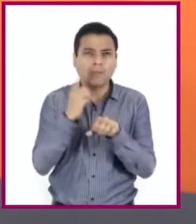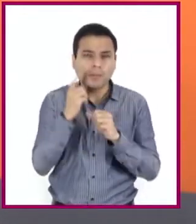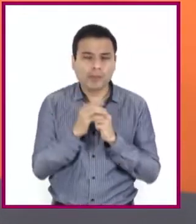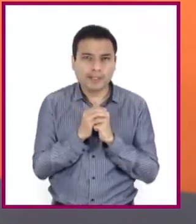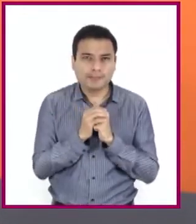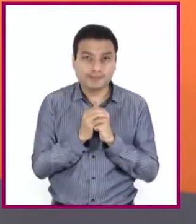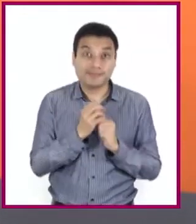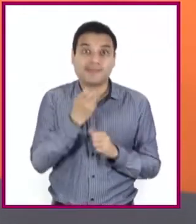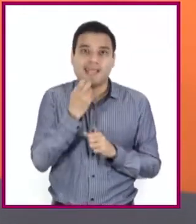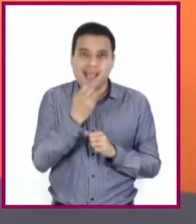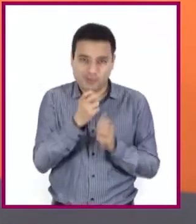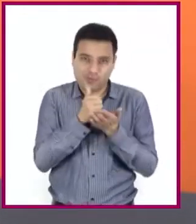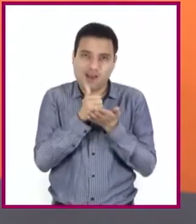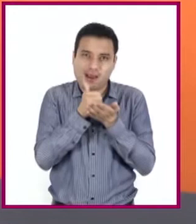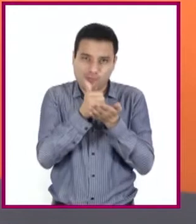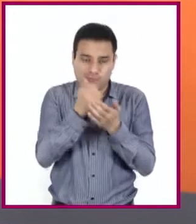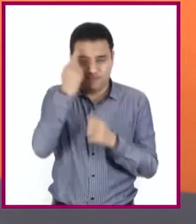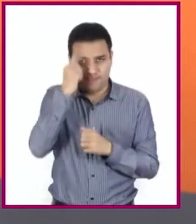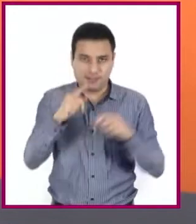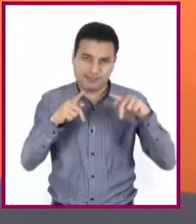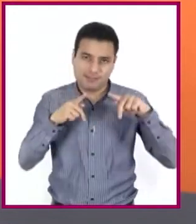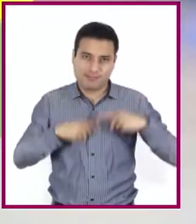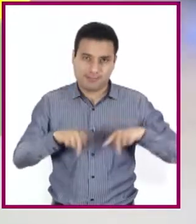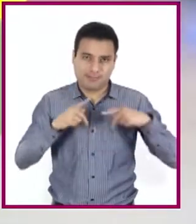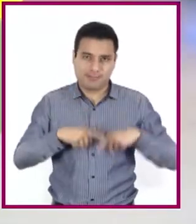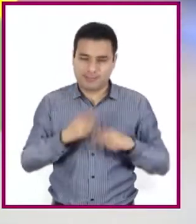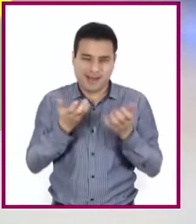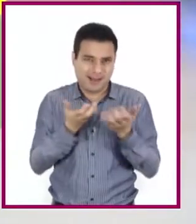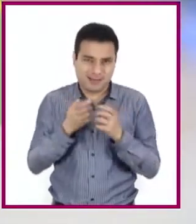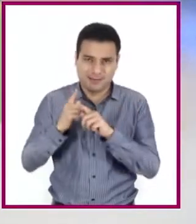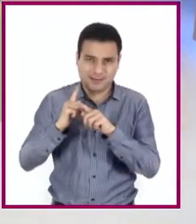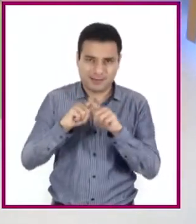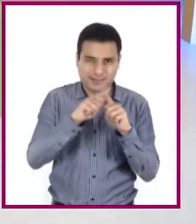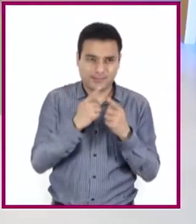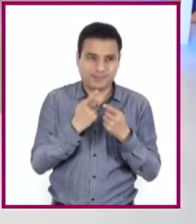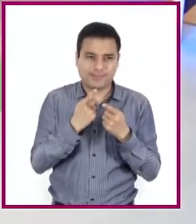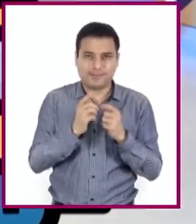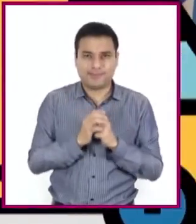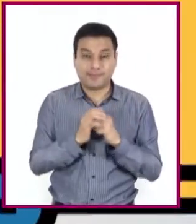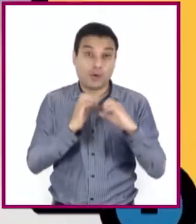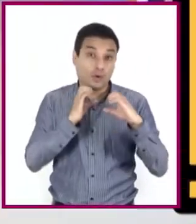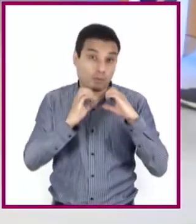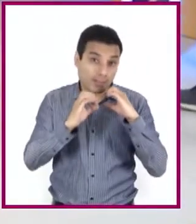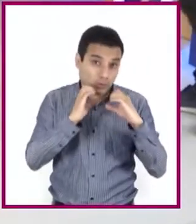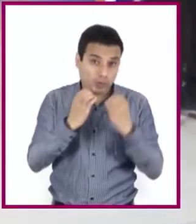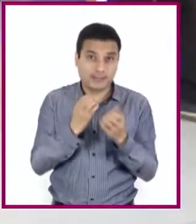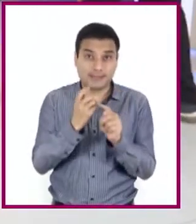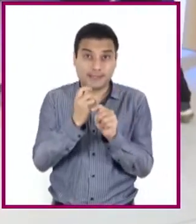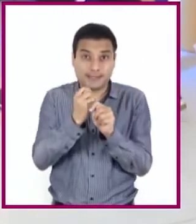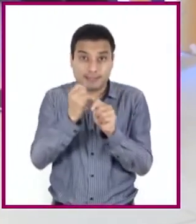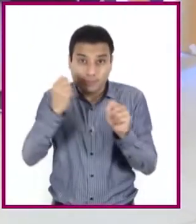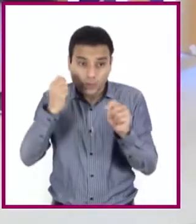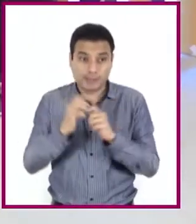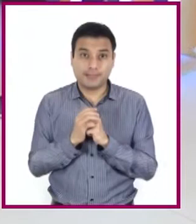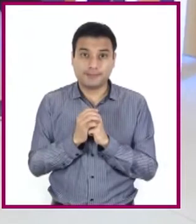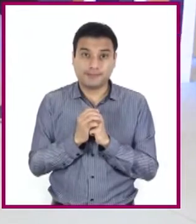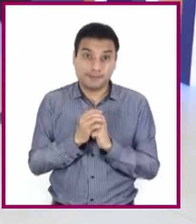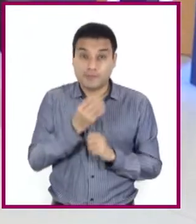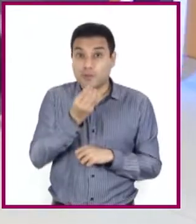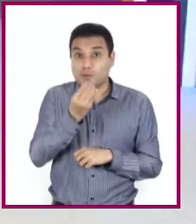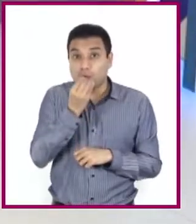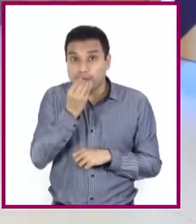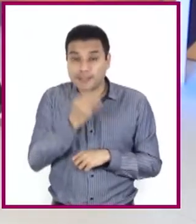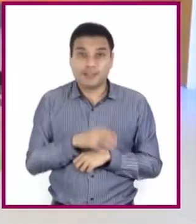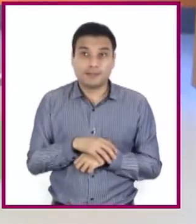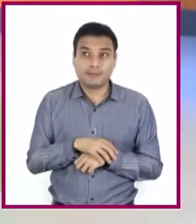principales formas de energía usadas en el mundo actual. Las comunicaciones, el transporte, el abastecimiento de alimentos